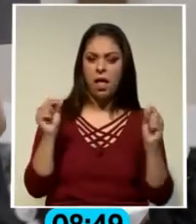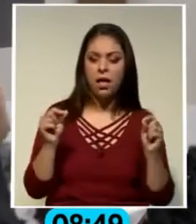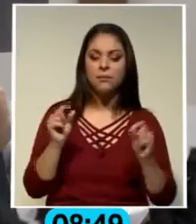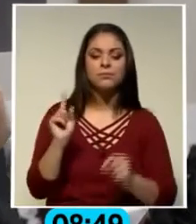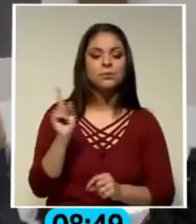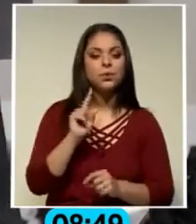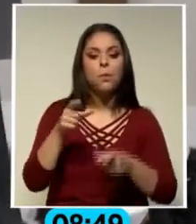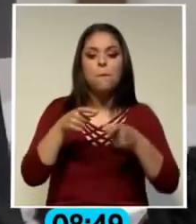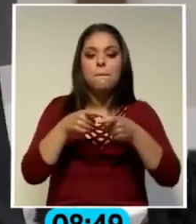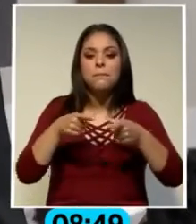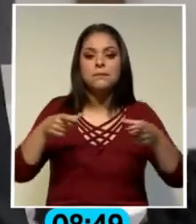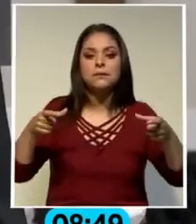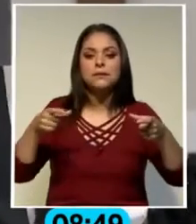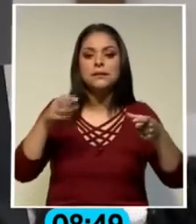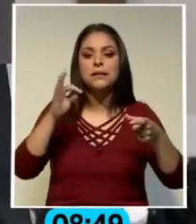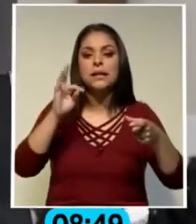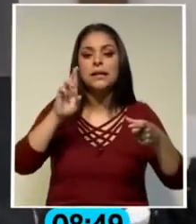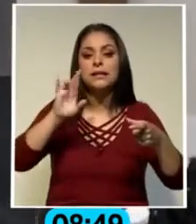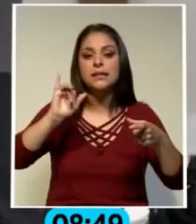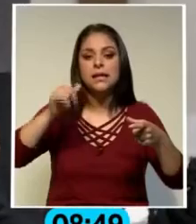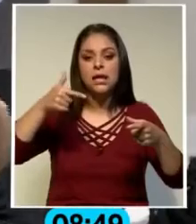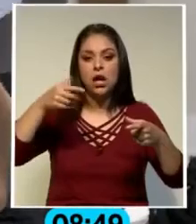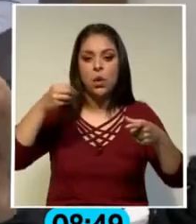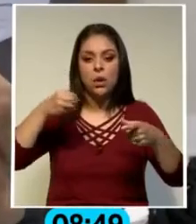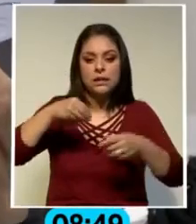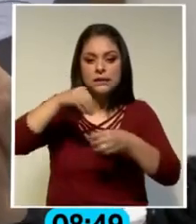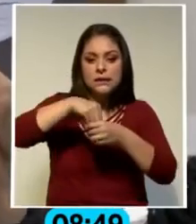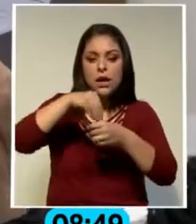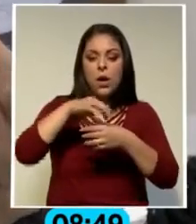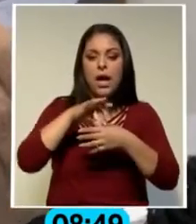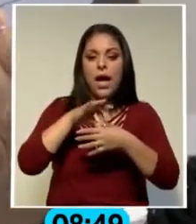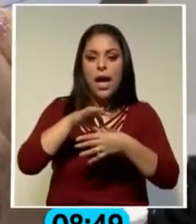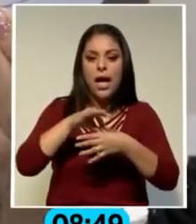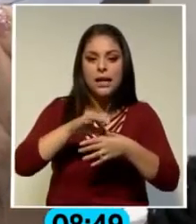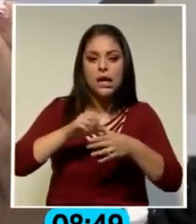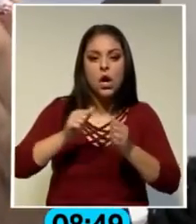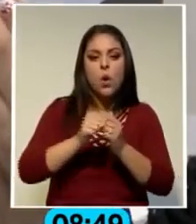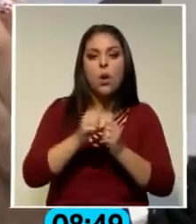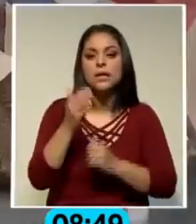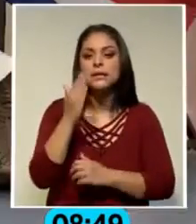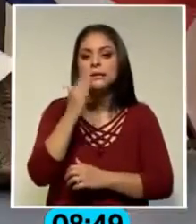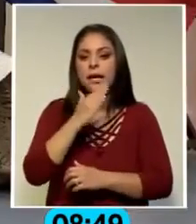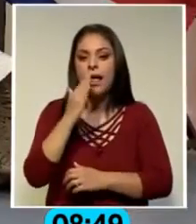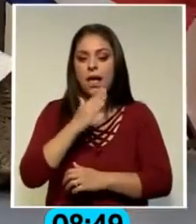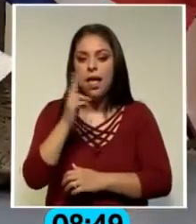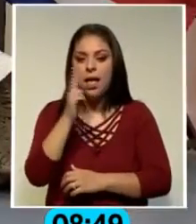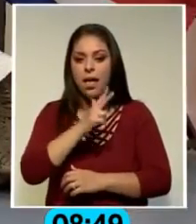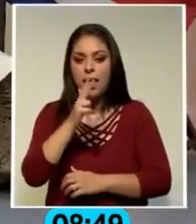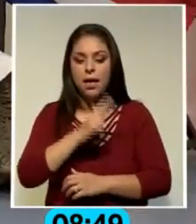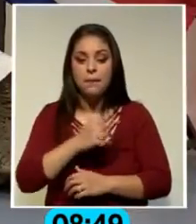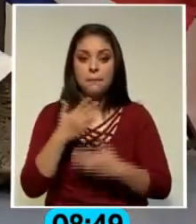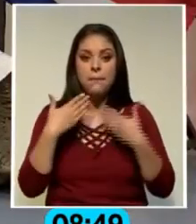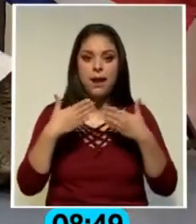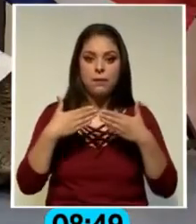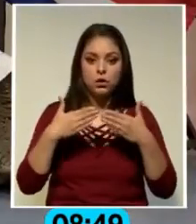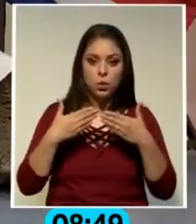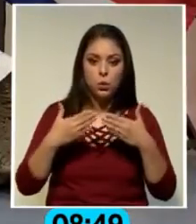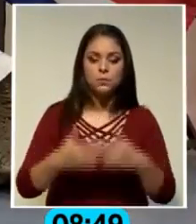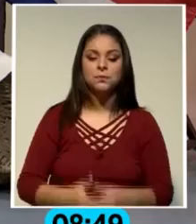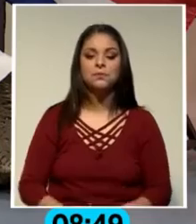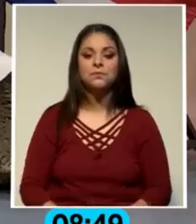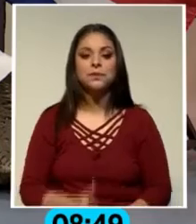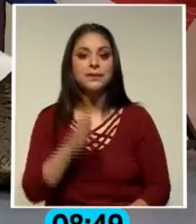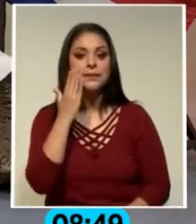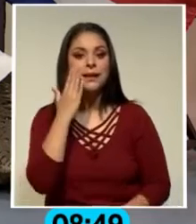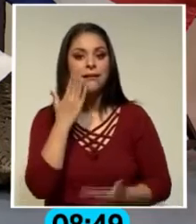es un pastel de trigo relleno de carne... aderezo con chile picante panameño, niña Gwen. Y es que, ¿sabe qué? Niños y